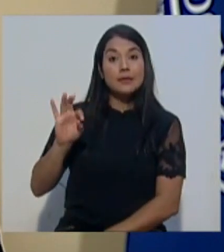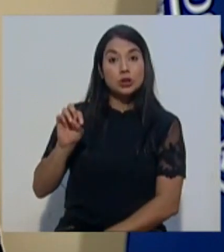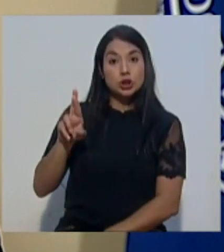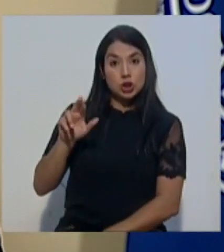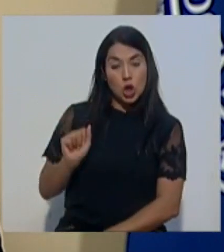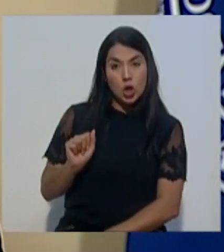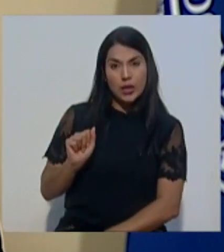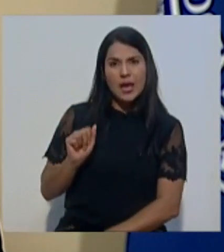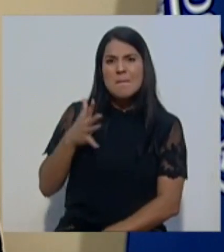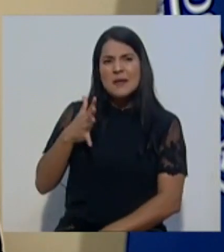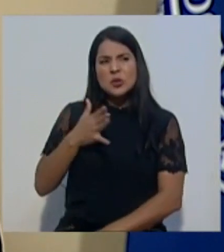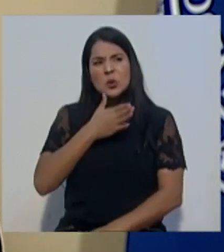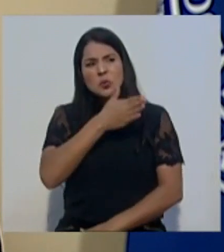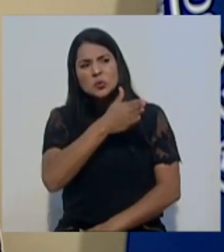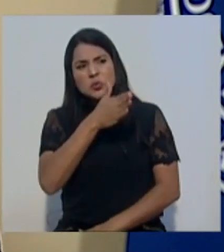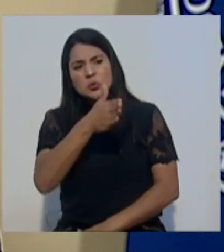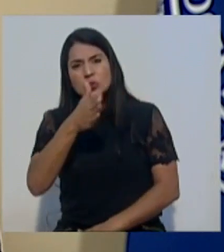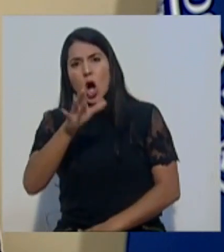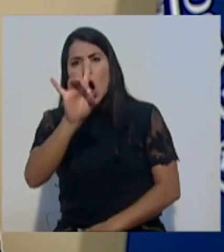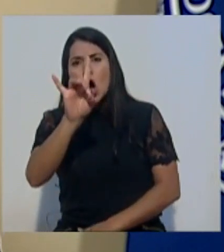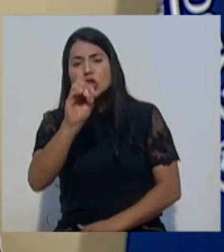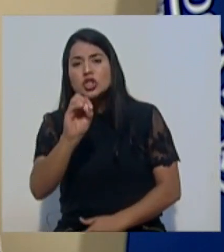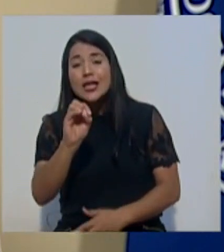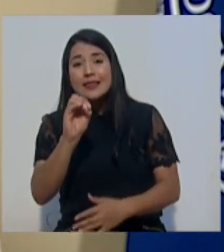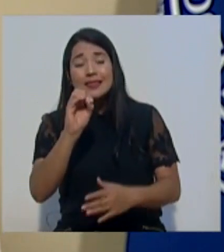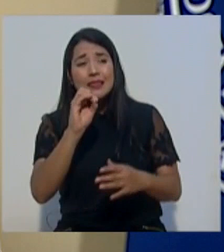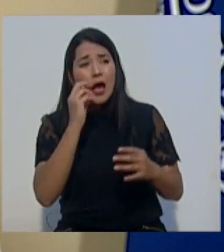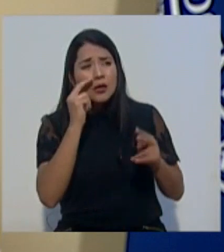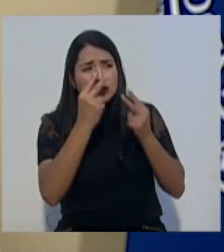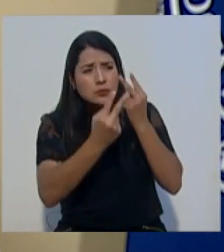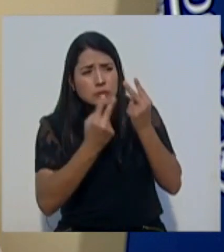hacen alrededor de 80 inspecciones de hoteles